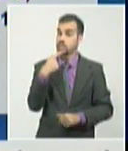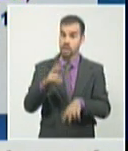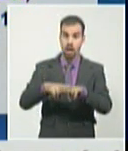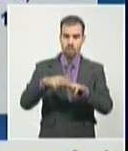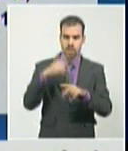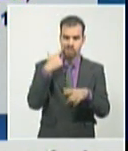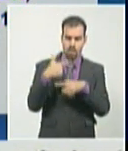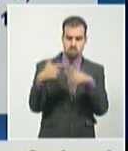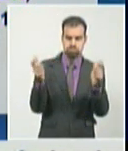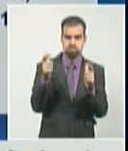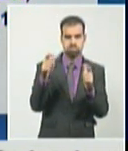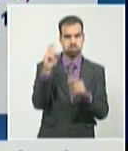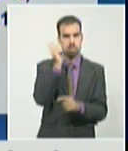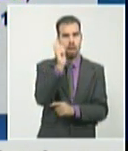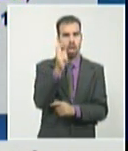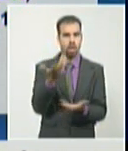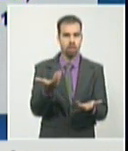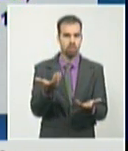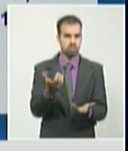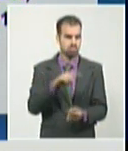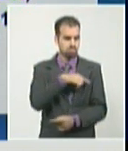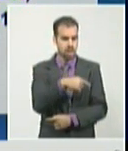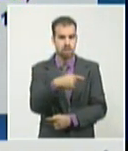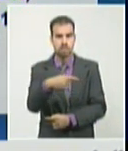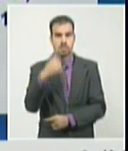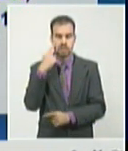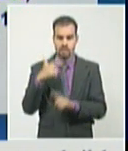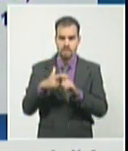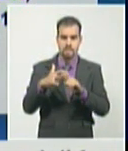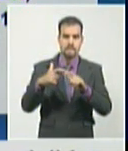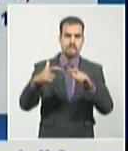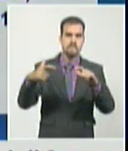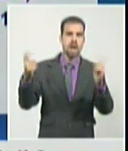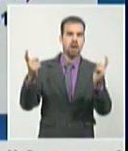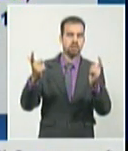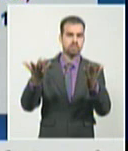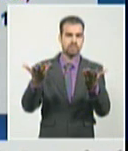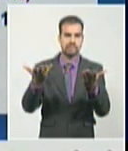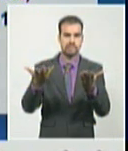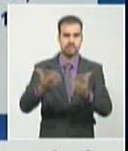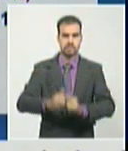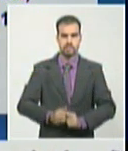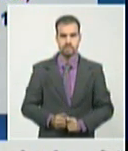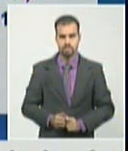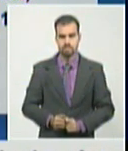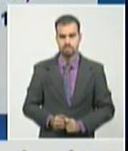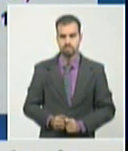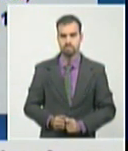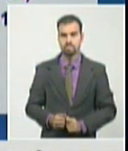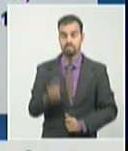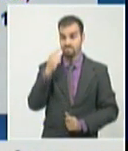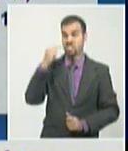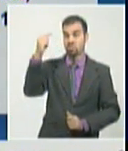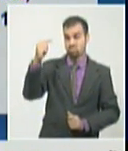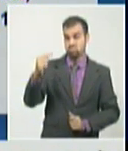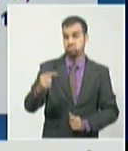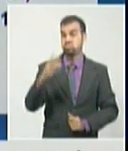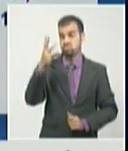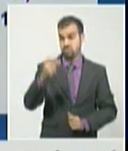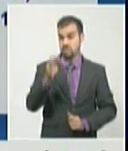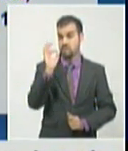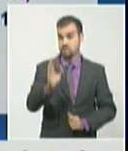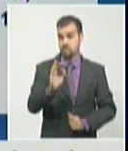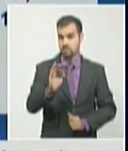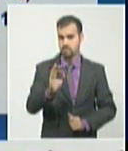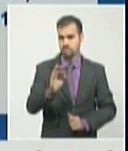influyó en las últimas dos de los elementos después vamos a ver las tasas porque cualquiera